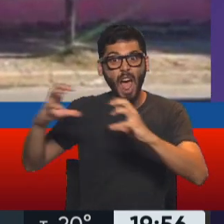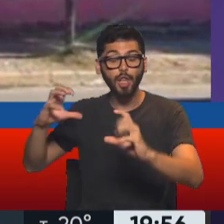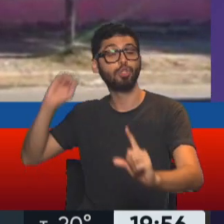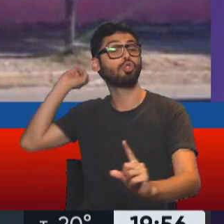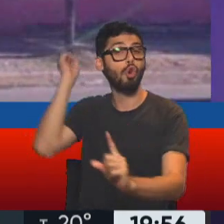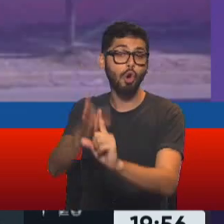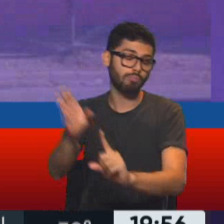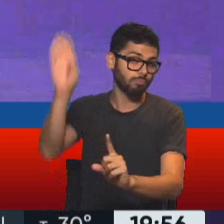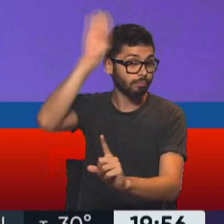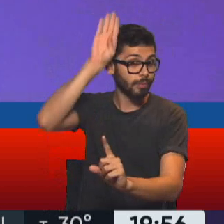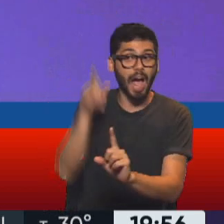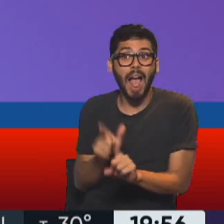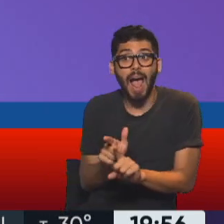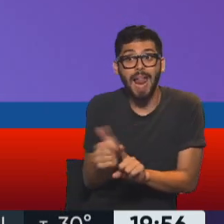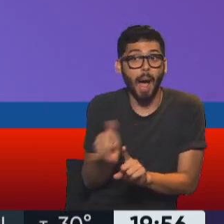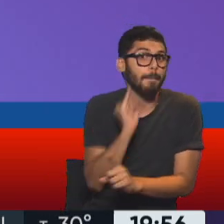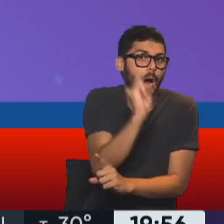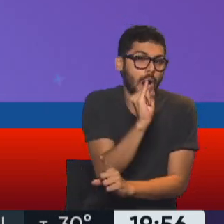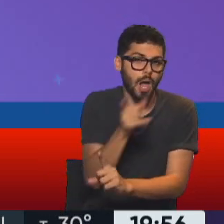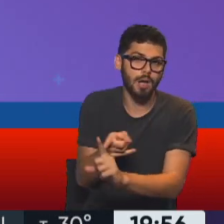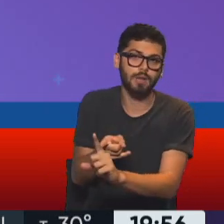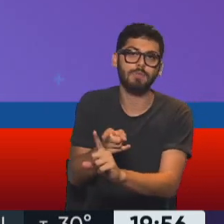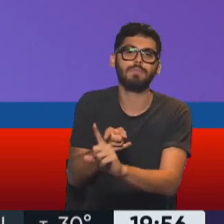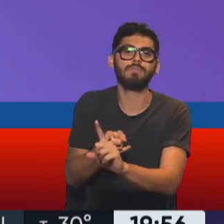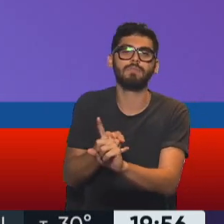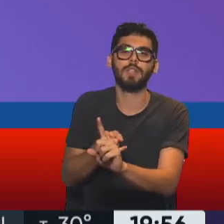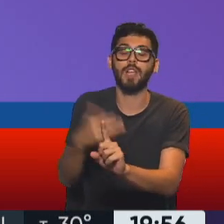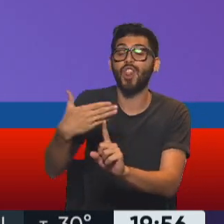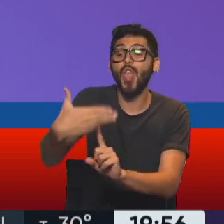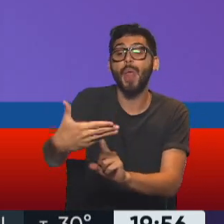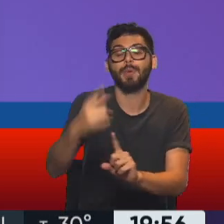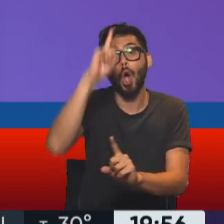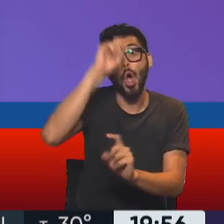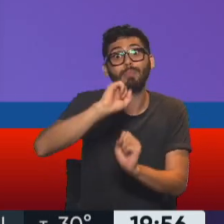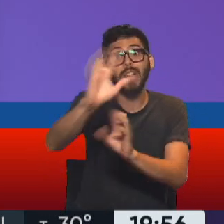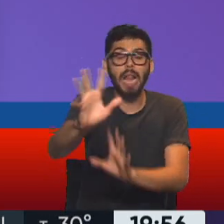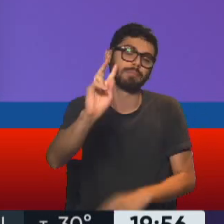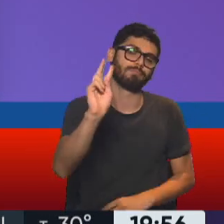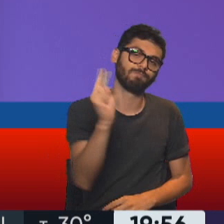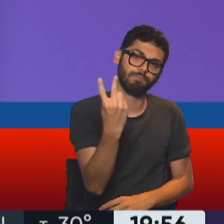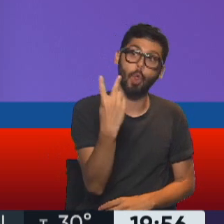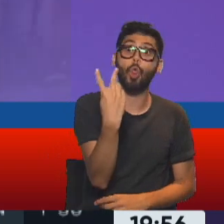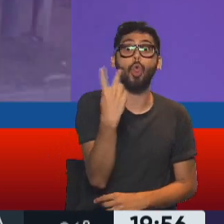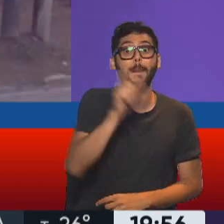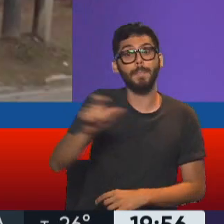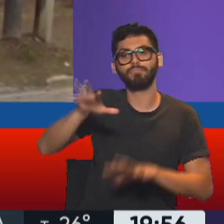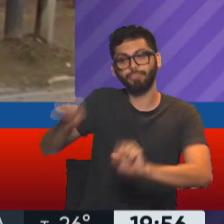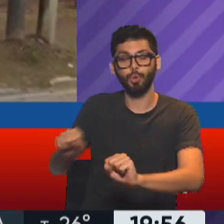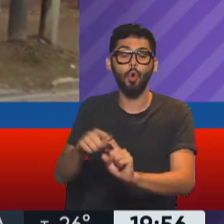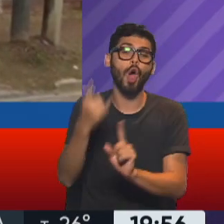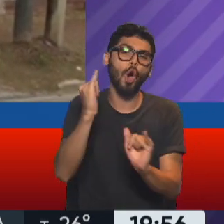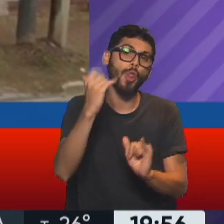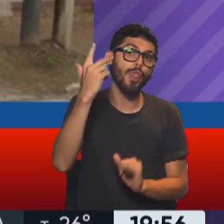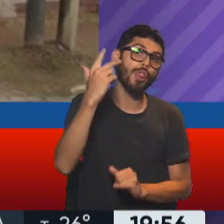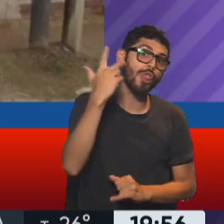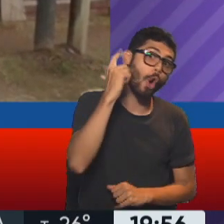según relató la hermana de Brian. La víctima falleció horas después en un hospital local. Hay dos detenidos, una joven de 18 y un